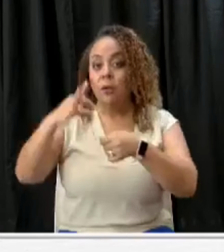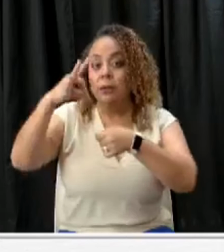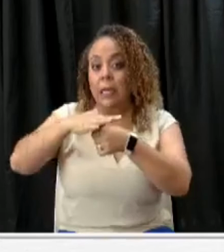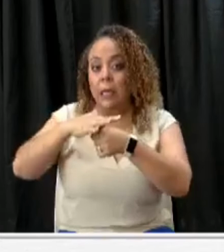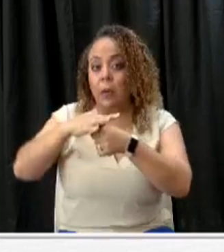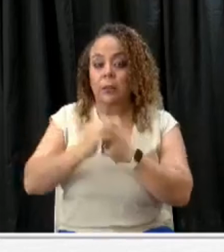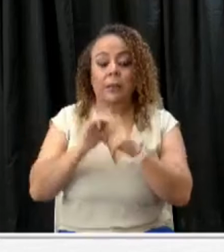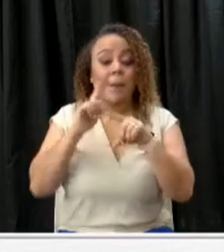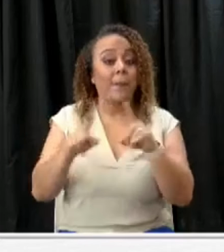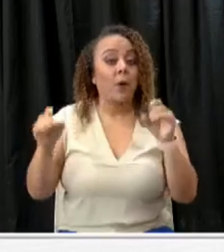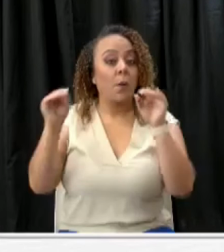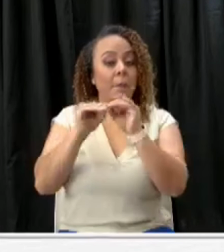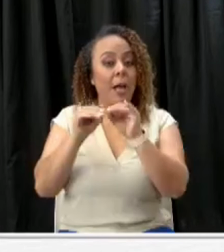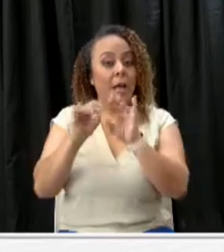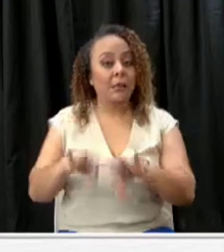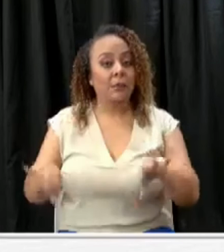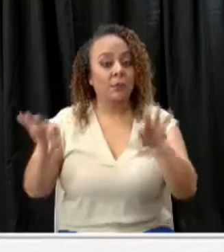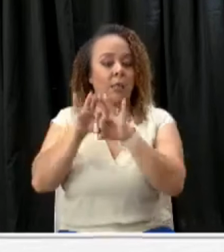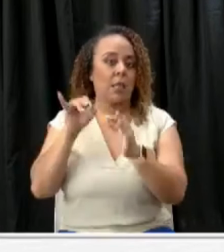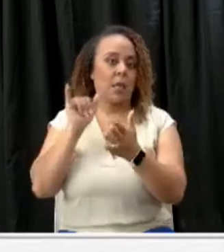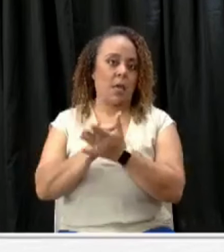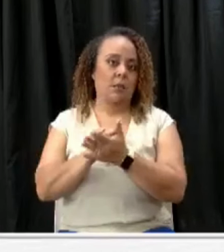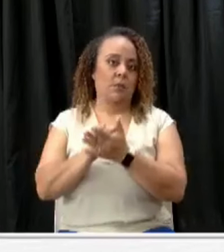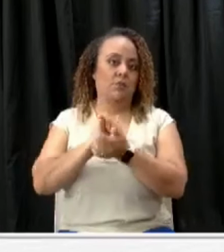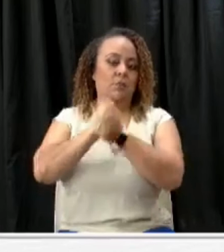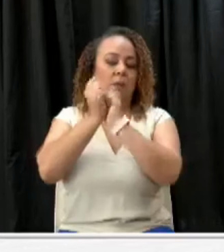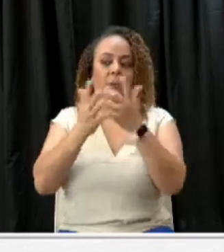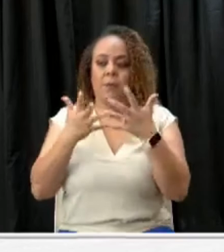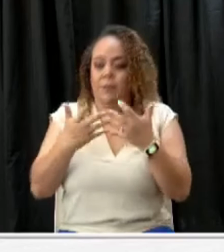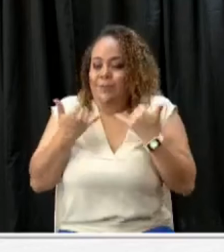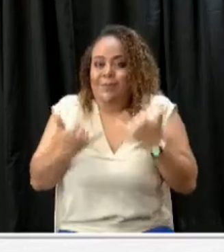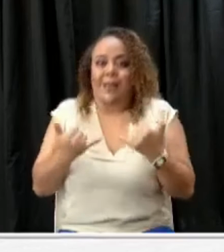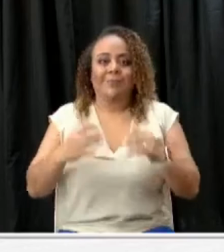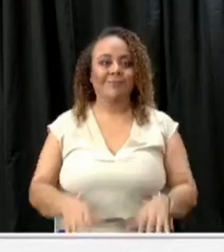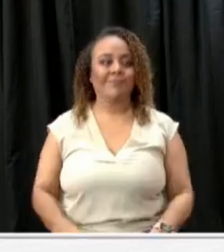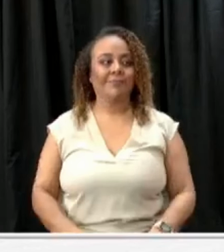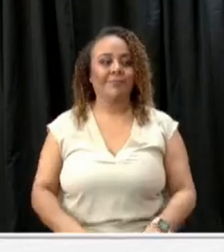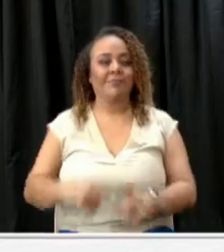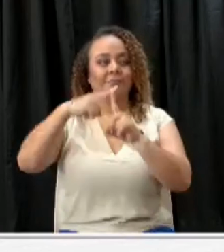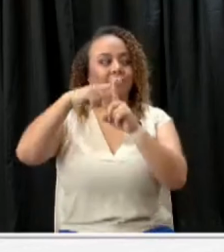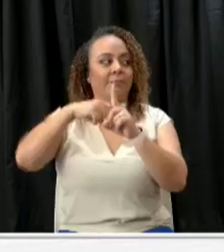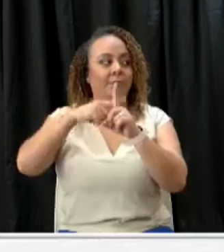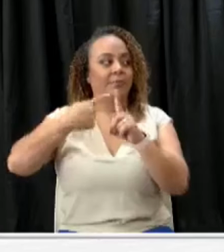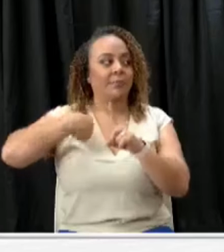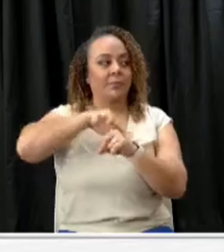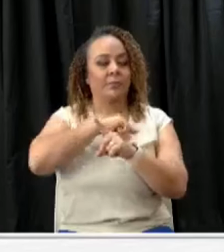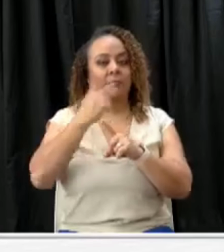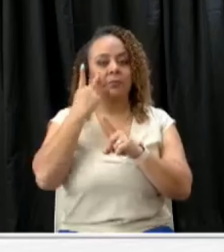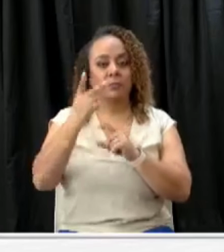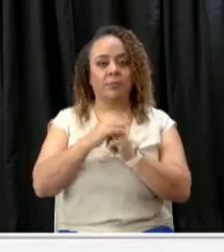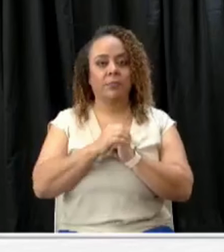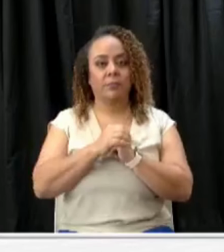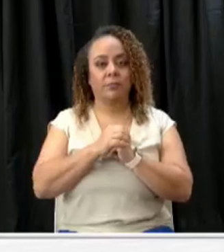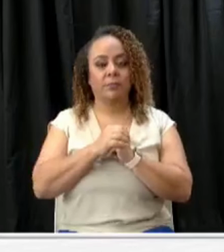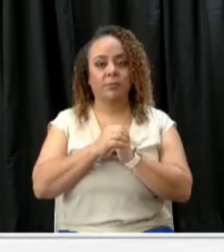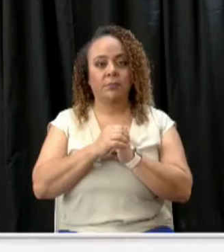Pero lo más importante es eso, el cambio climático ya está aquí, las temperaturas hemos visto cómo se han